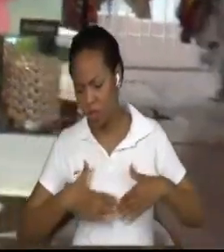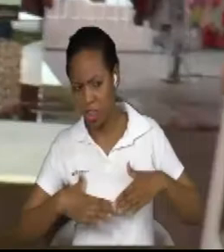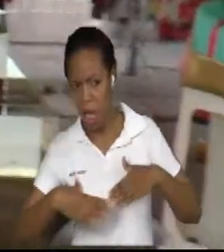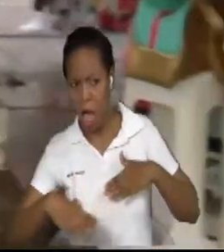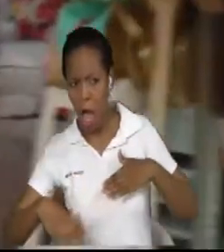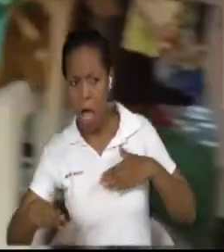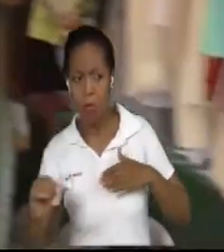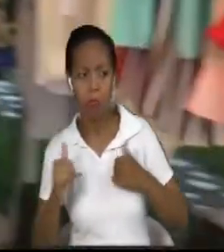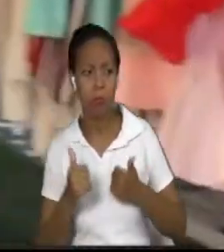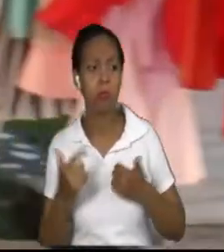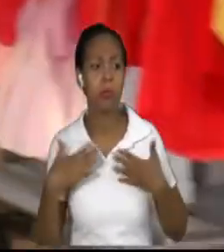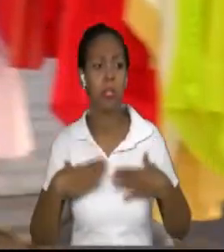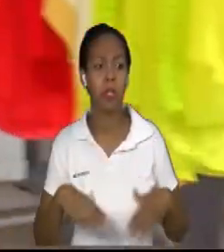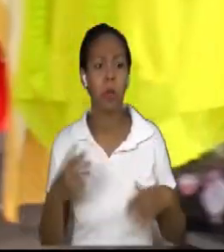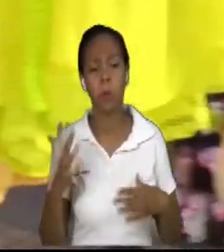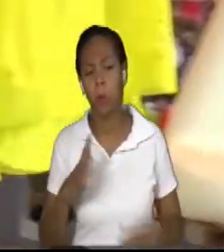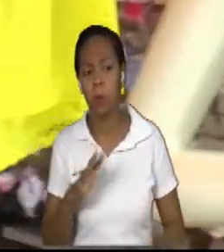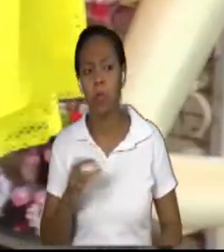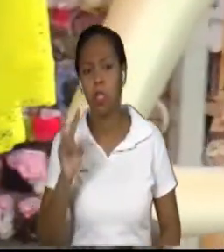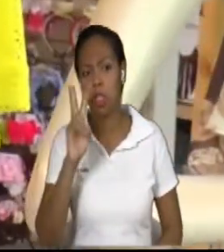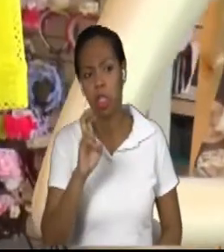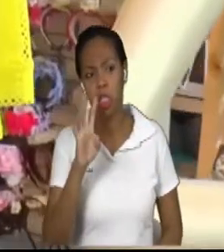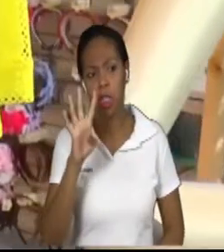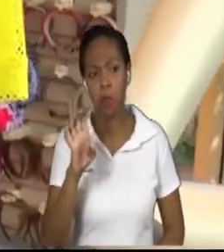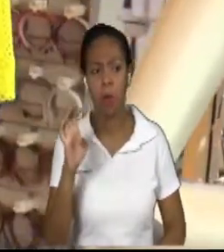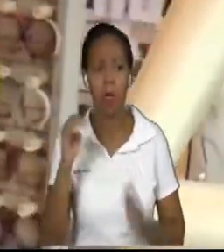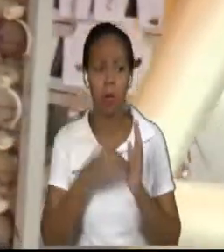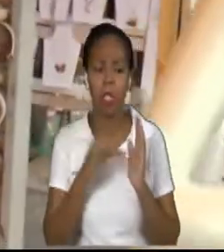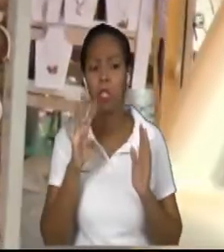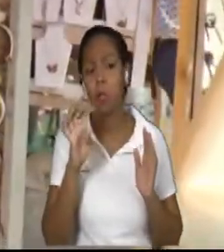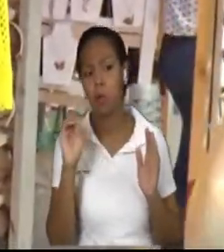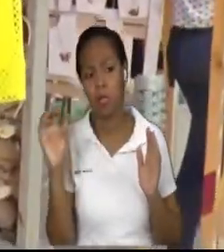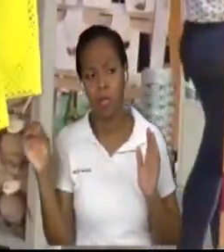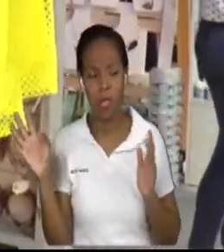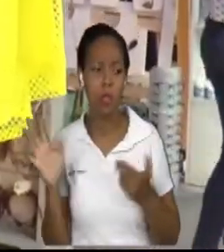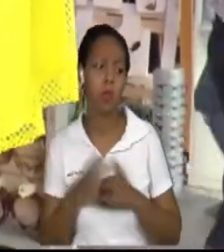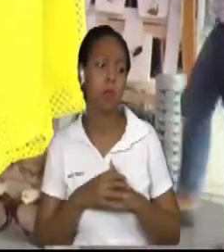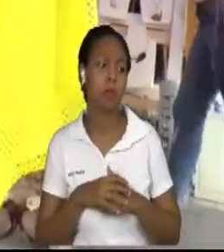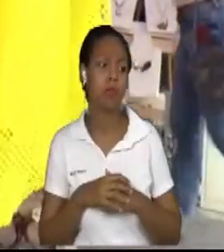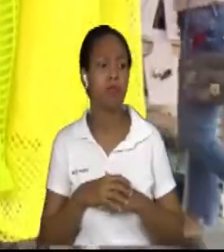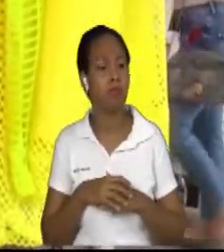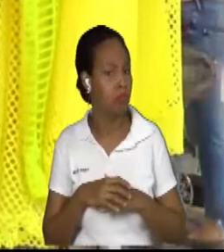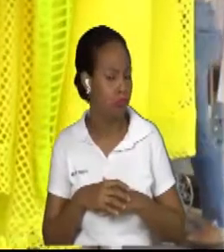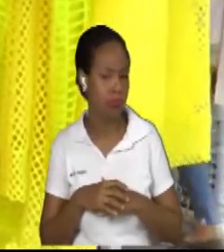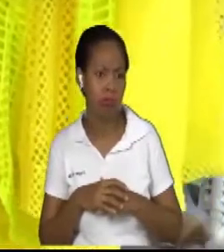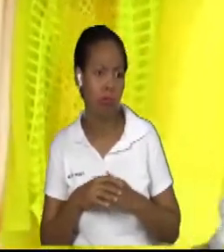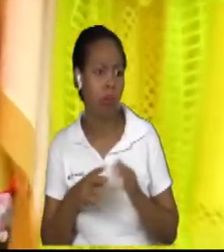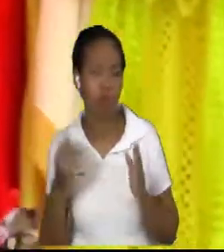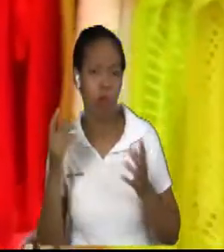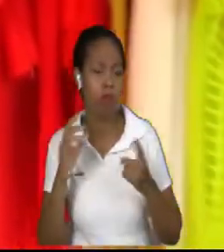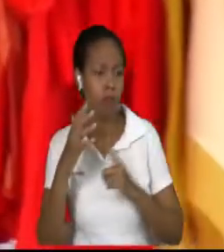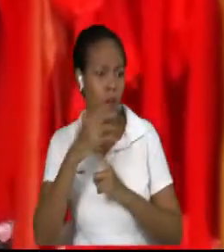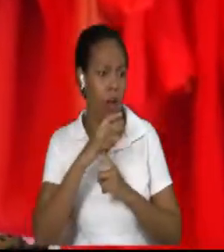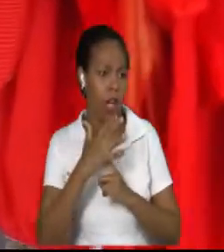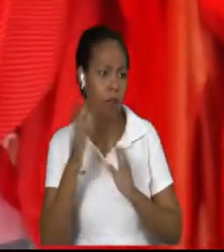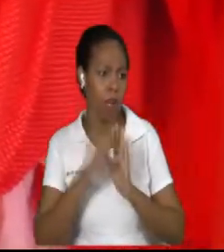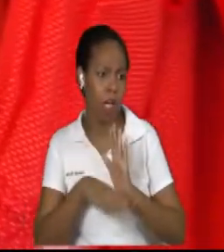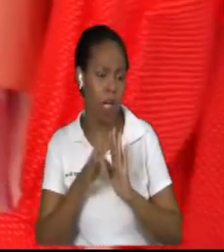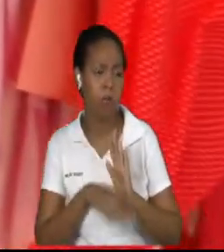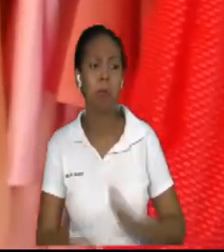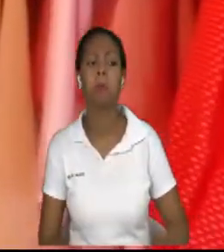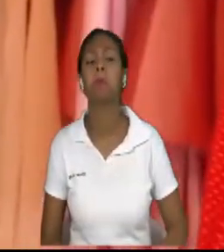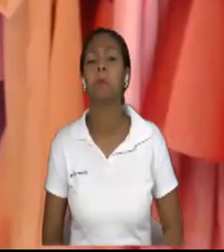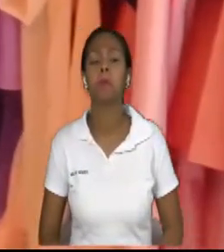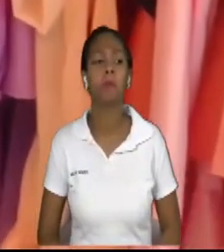Los vestidos los tenemos alrededor de 79.900 por precios de ferias, y aparte de eso, lo